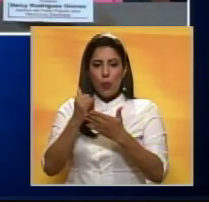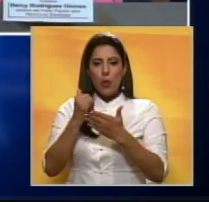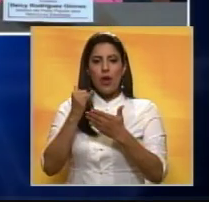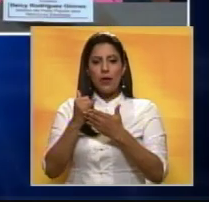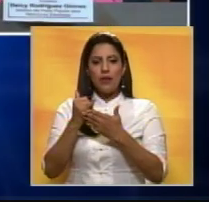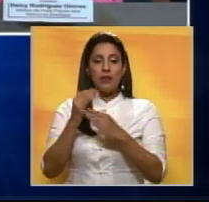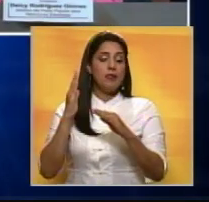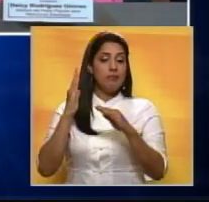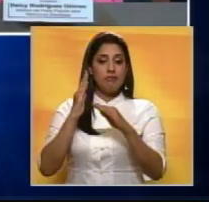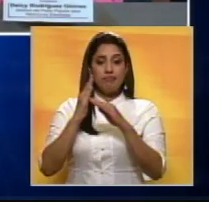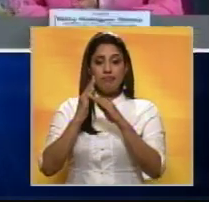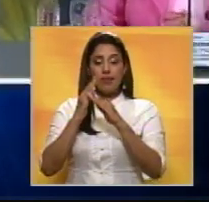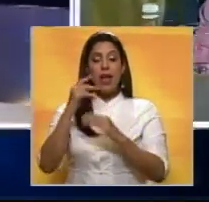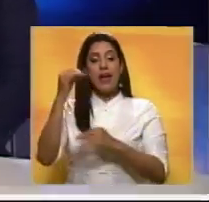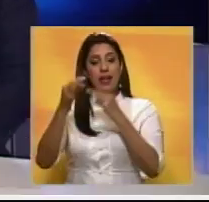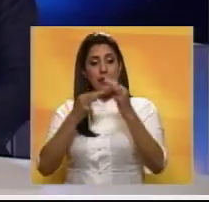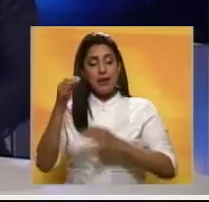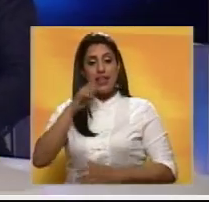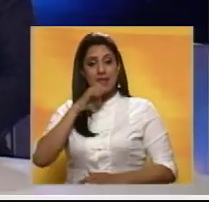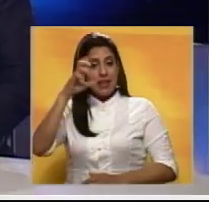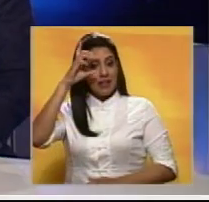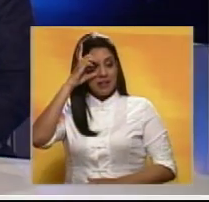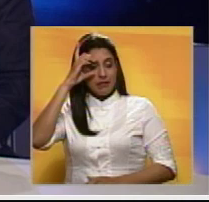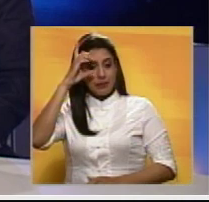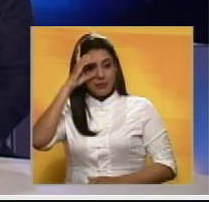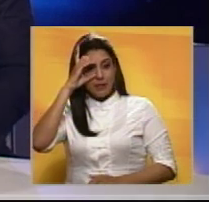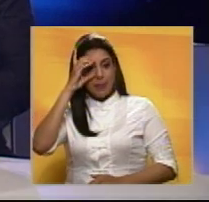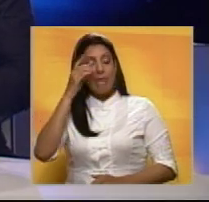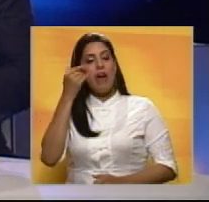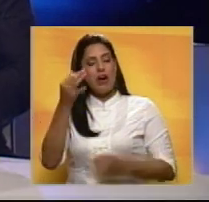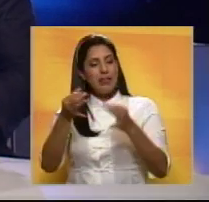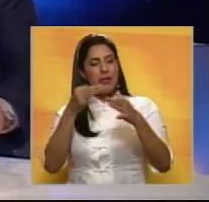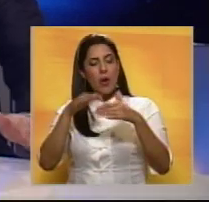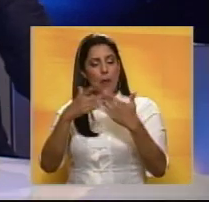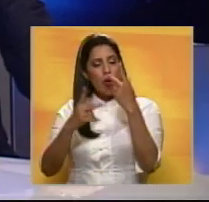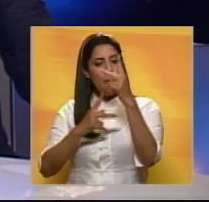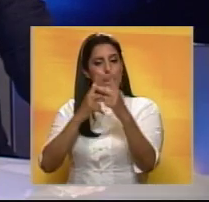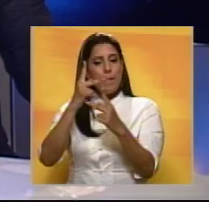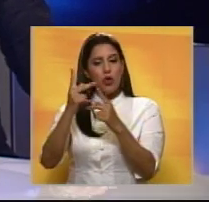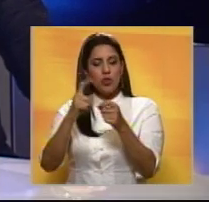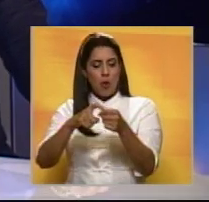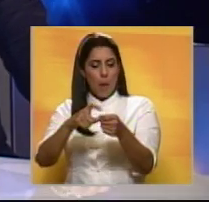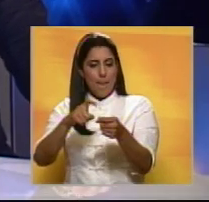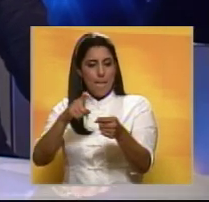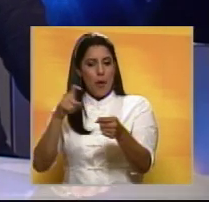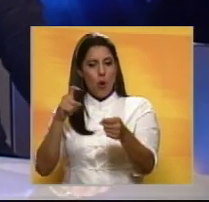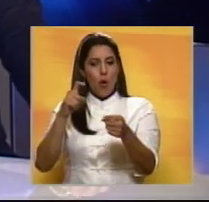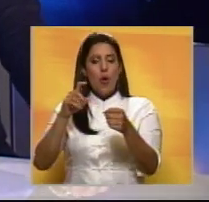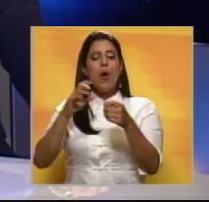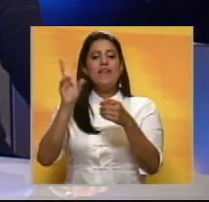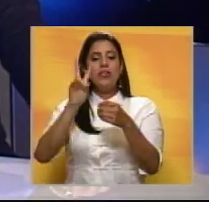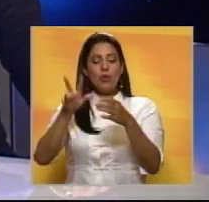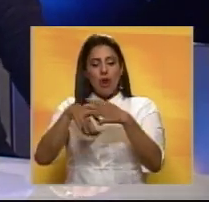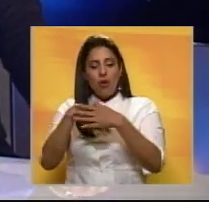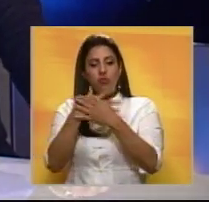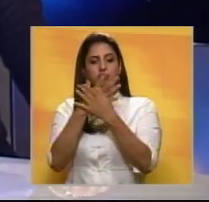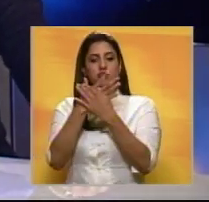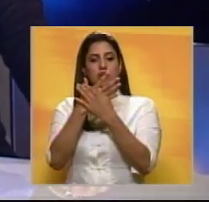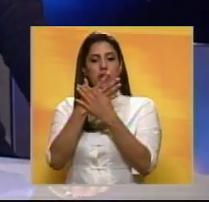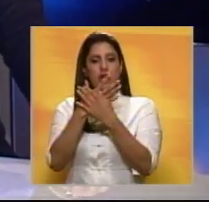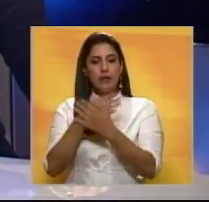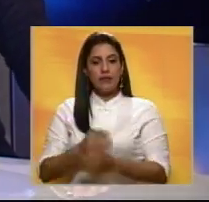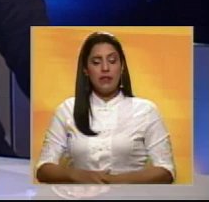pruebas. Bien, eran declaraciones de la canciller Delcy Rodríguez explicando el proceso del retiro de Venezuela en el seno de la